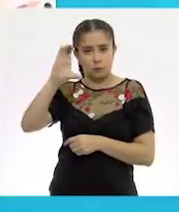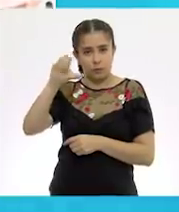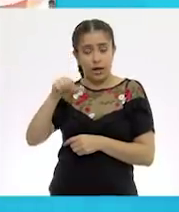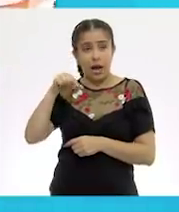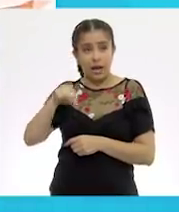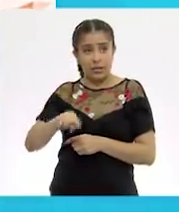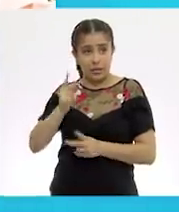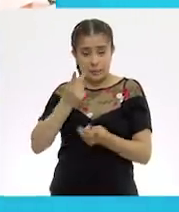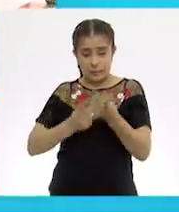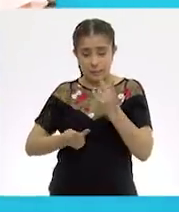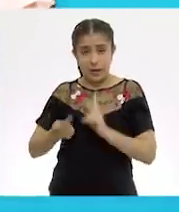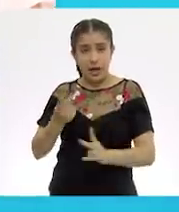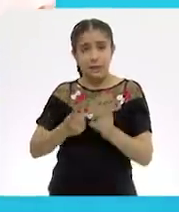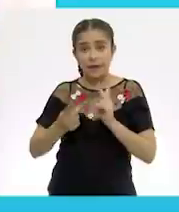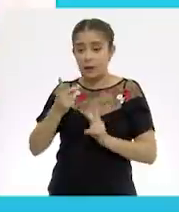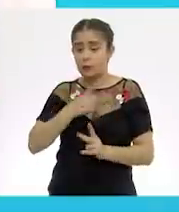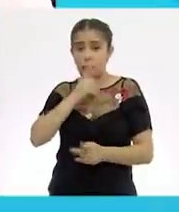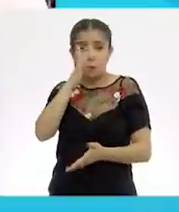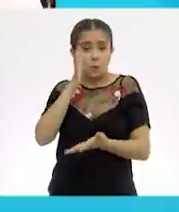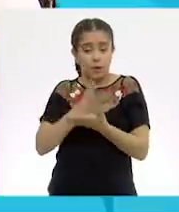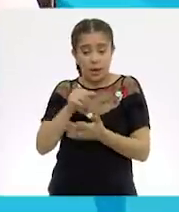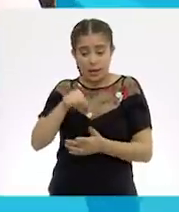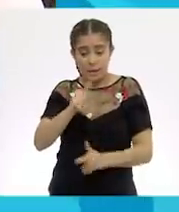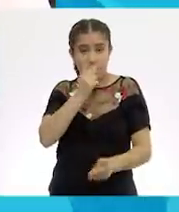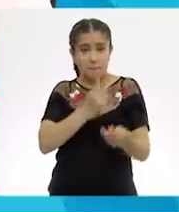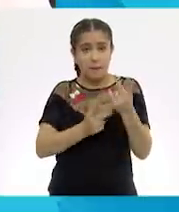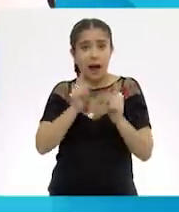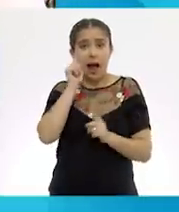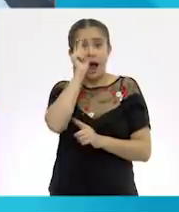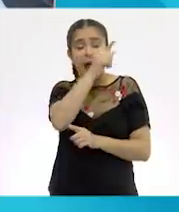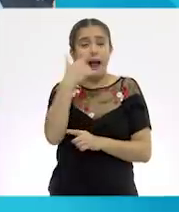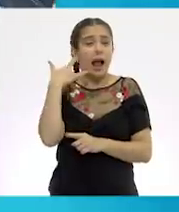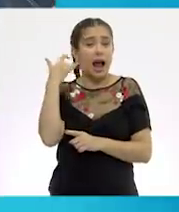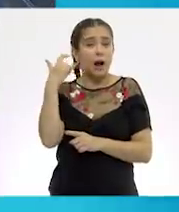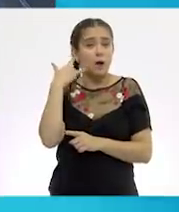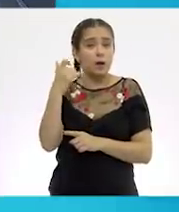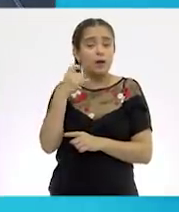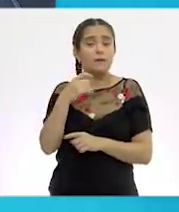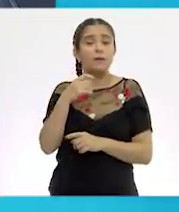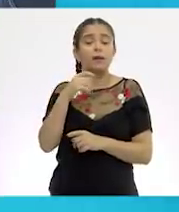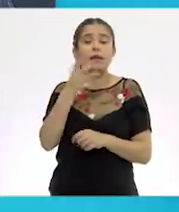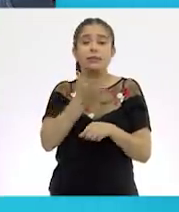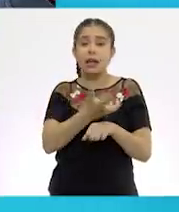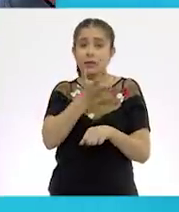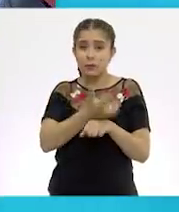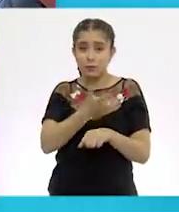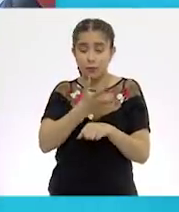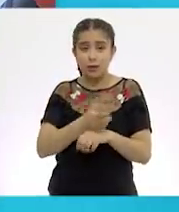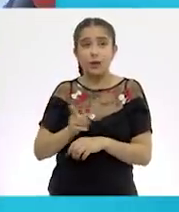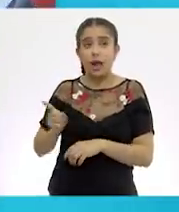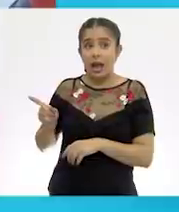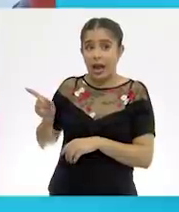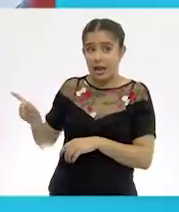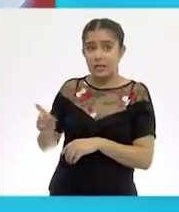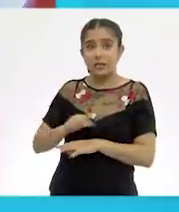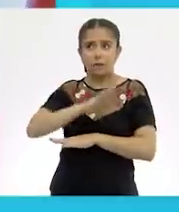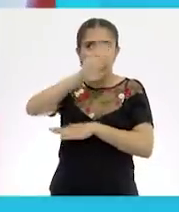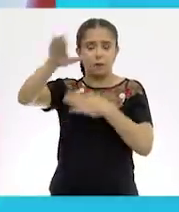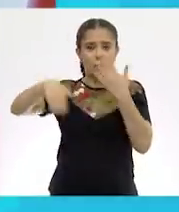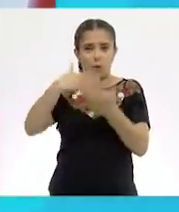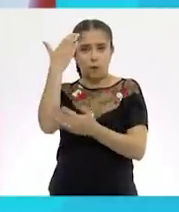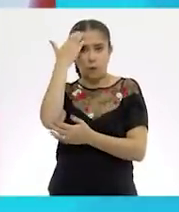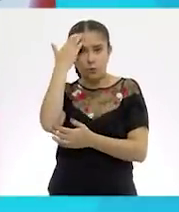carnívora solamente crece en Carolina del Norte, en Estados Unidos. Esta es la más famosa de todas y de hecho es la que ha inspirado